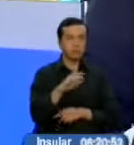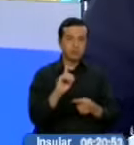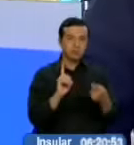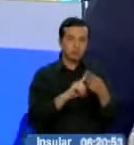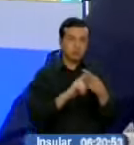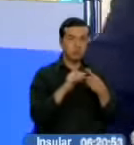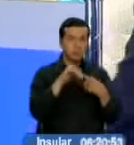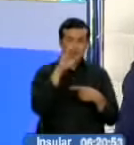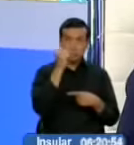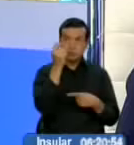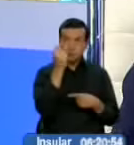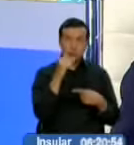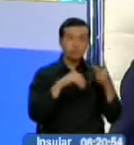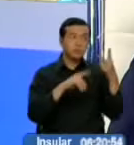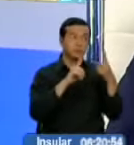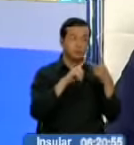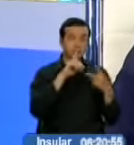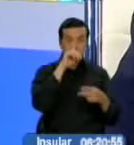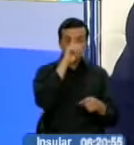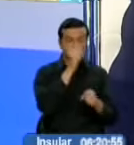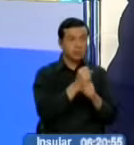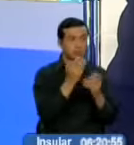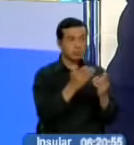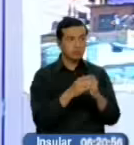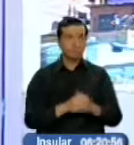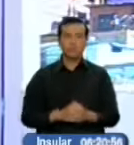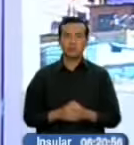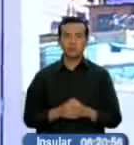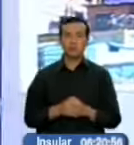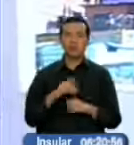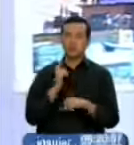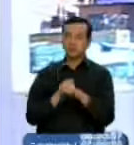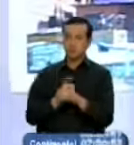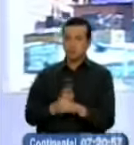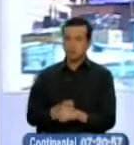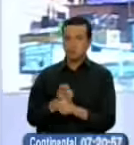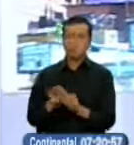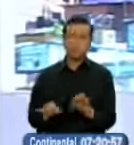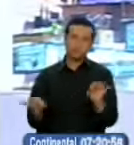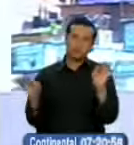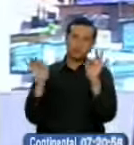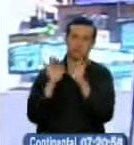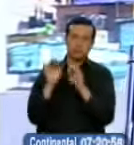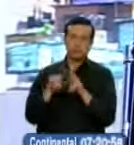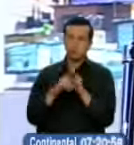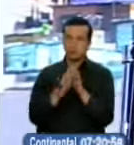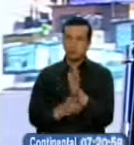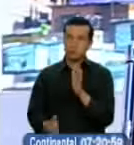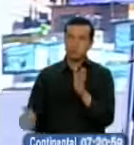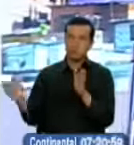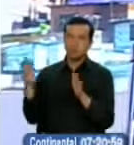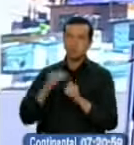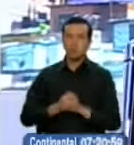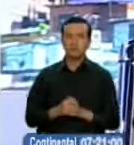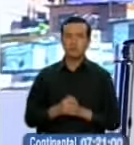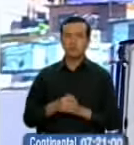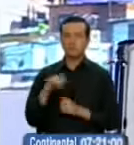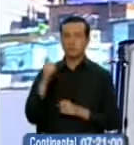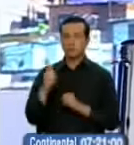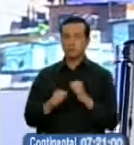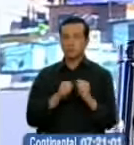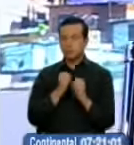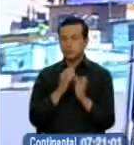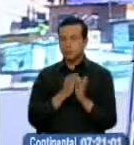genere divisas, sino que también genere empleo? Claro, vamos a los hechos concretos, porque vale la pena partir de lo que tú dices. En estos 10